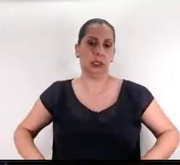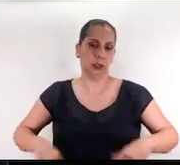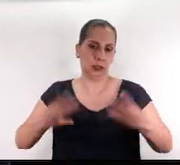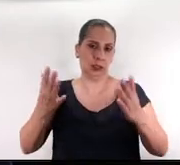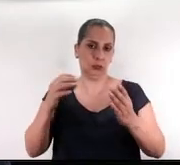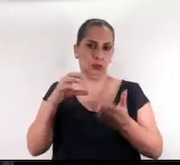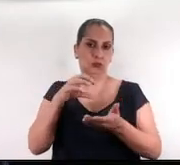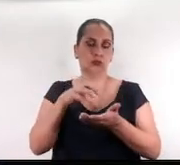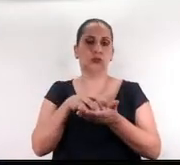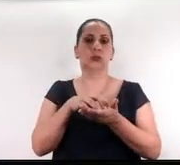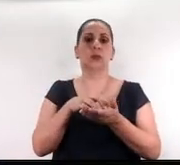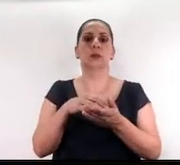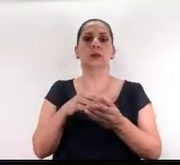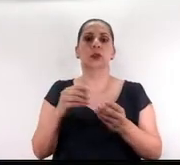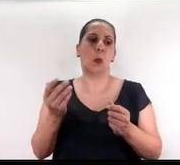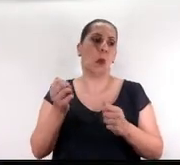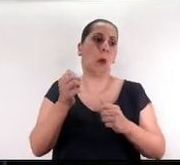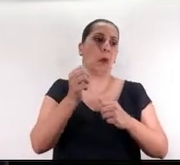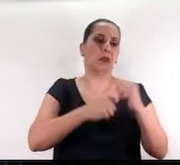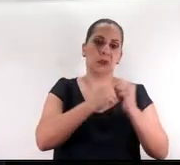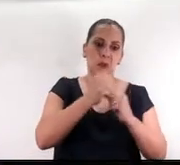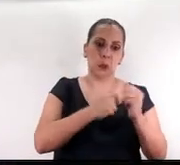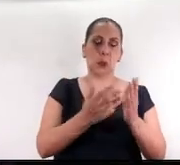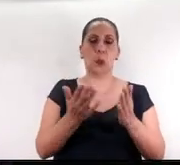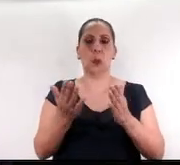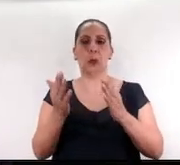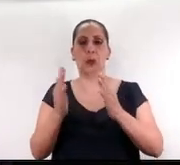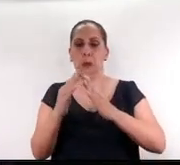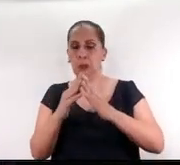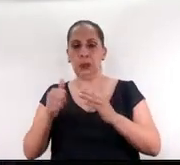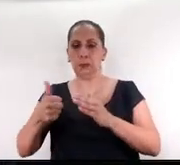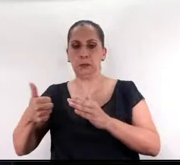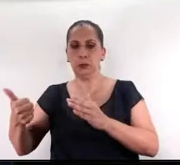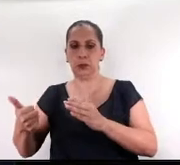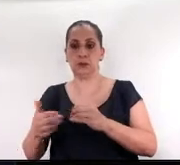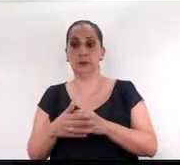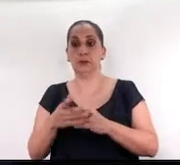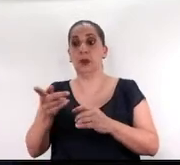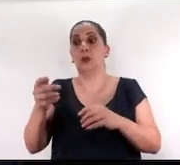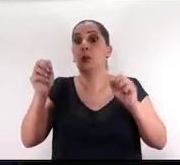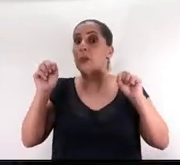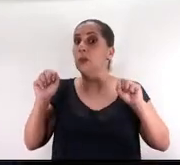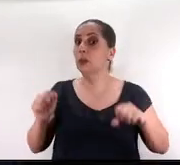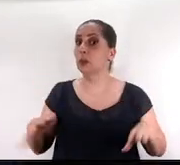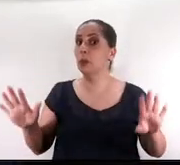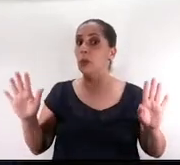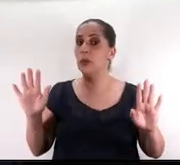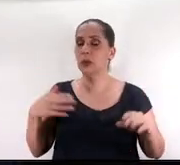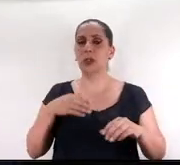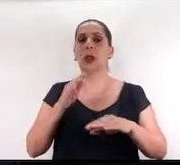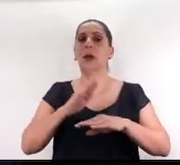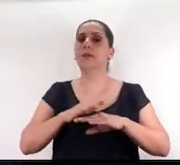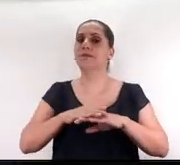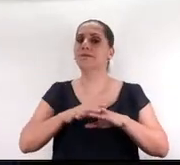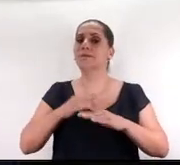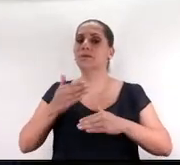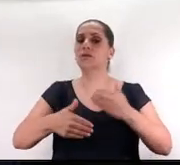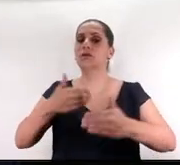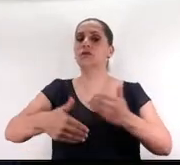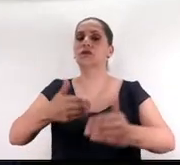capital, básicamente infraestructura, vivienda, uh-huh, etcétera, lo cual nos permitiría avanzar